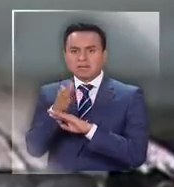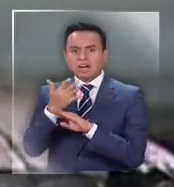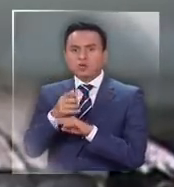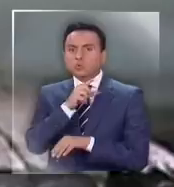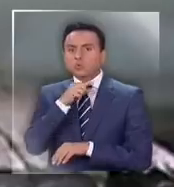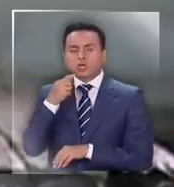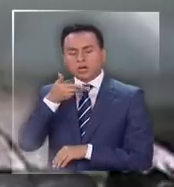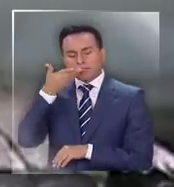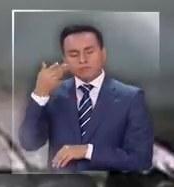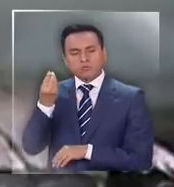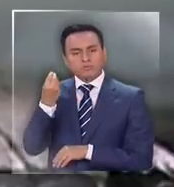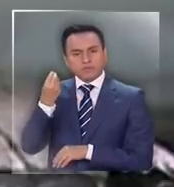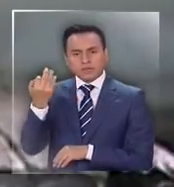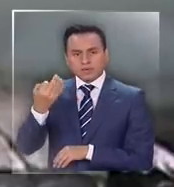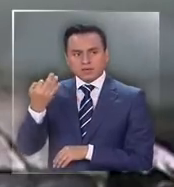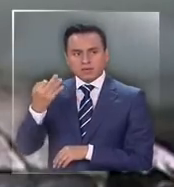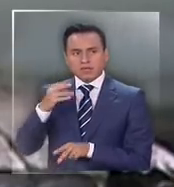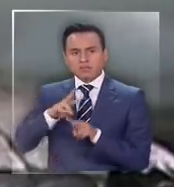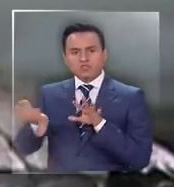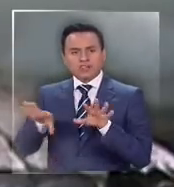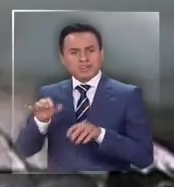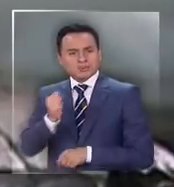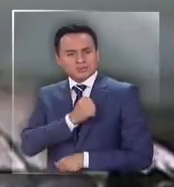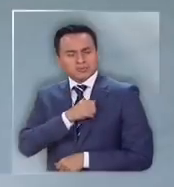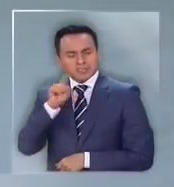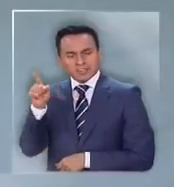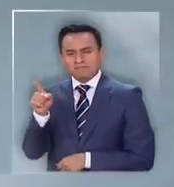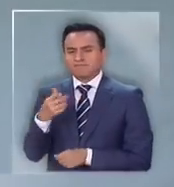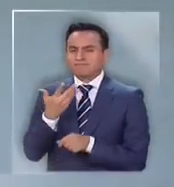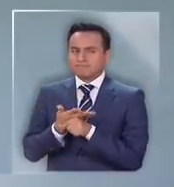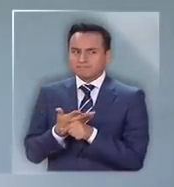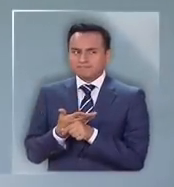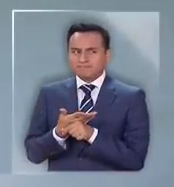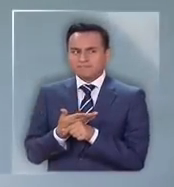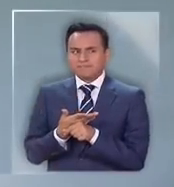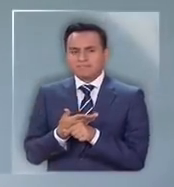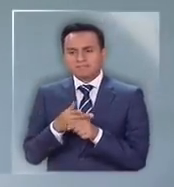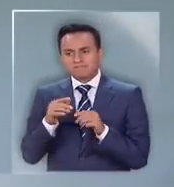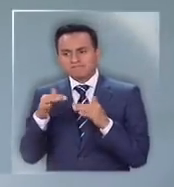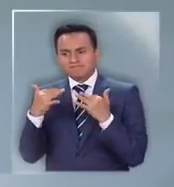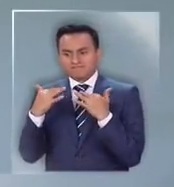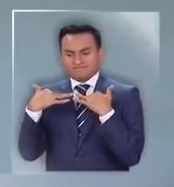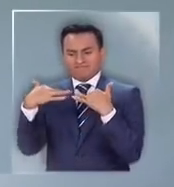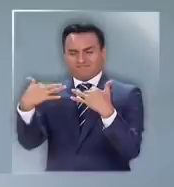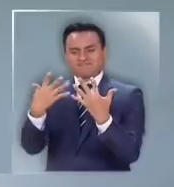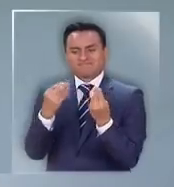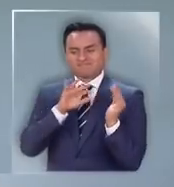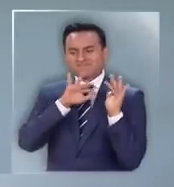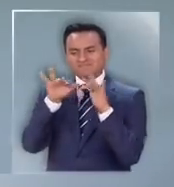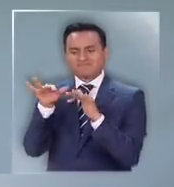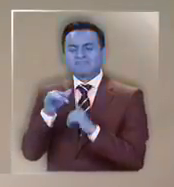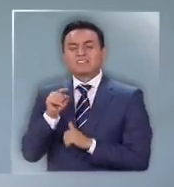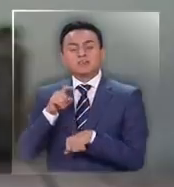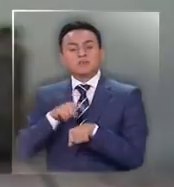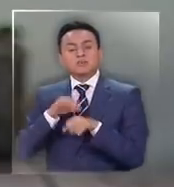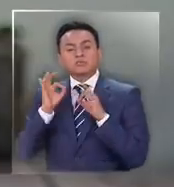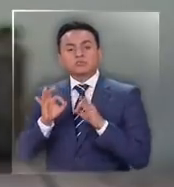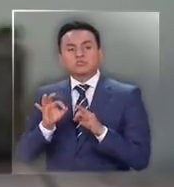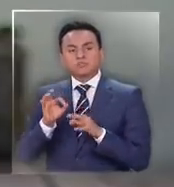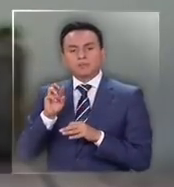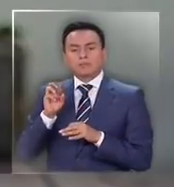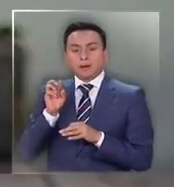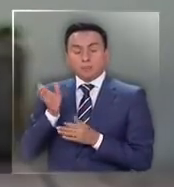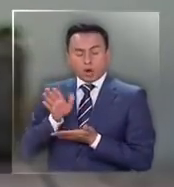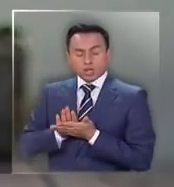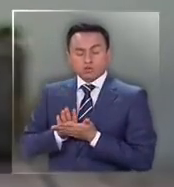cura que habla muy bien y está en la Acción Católica y va, es bien taquillero, me decían. En ese momento, recién muerto mi